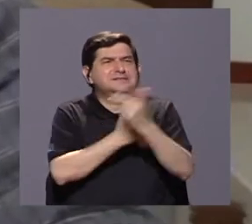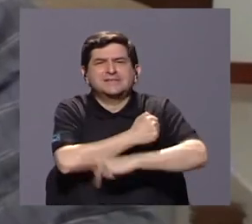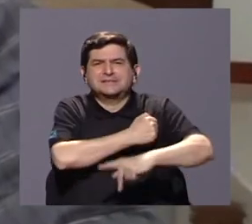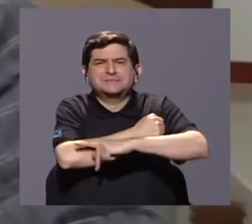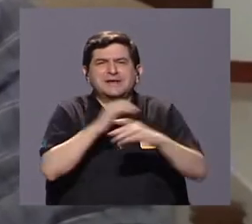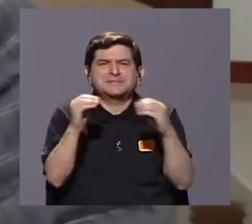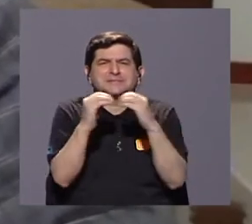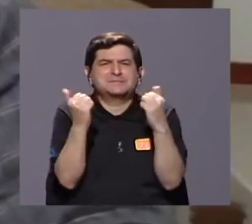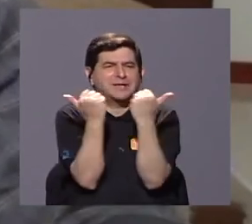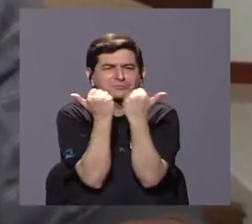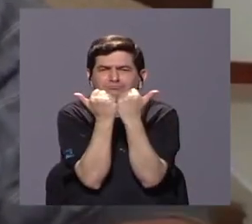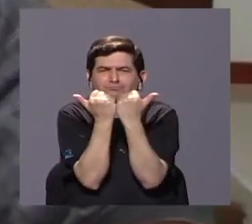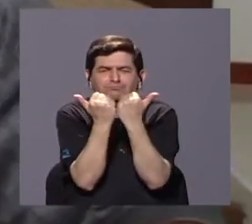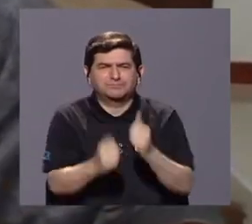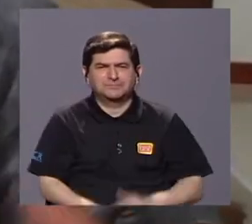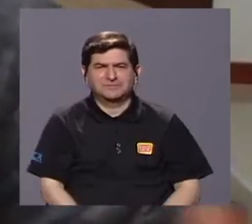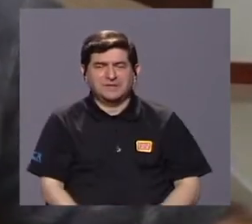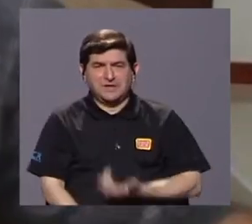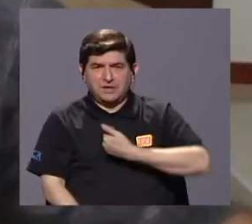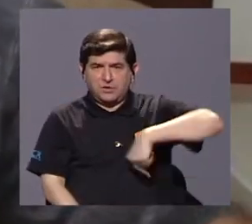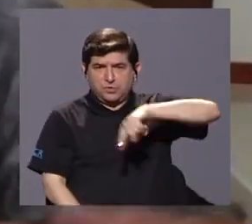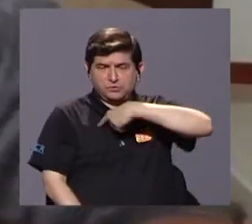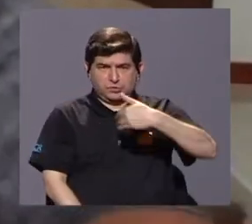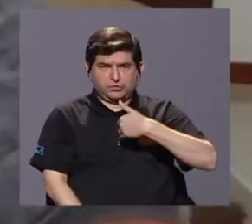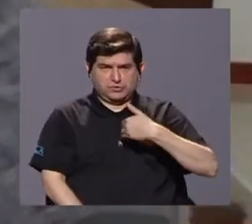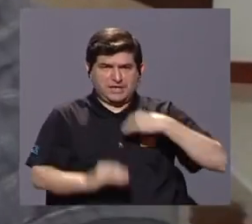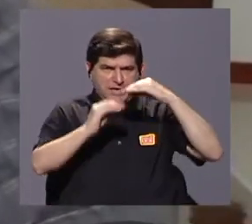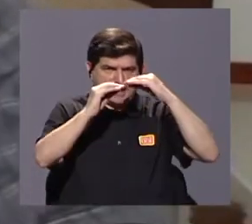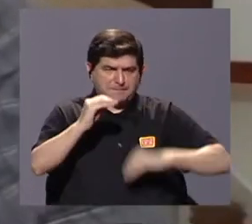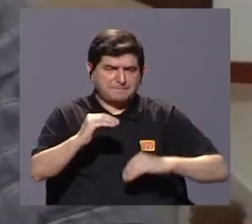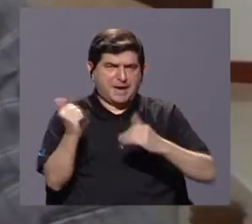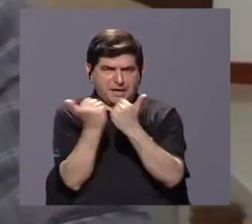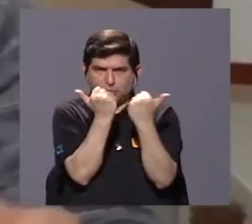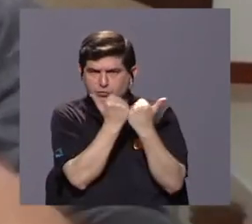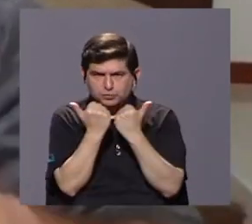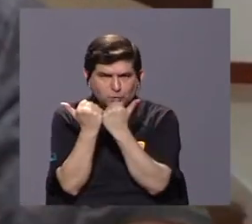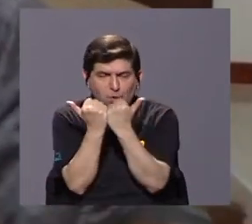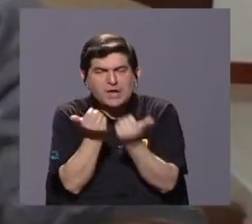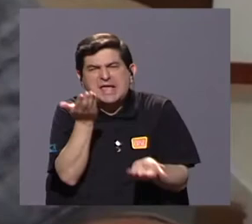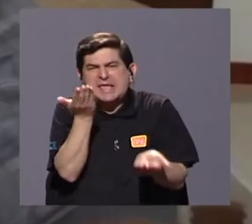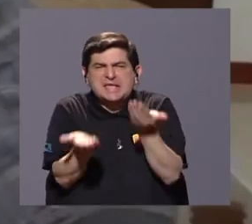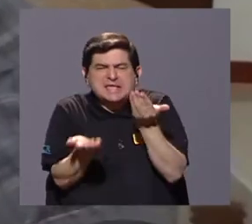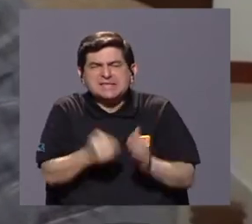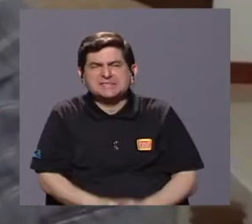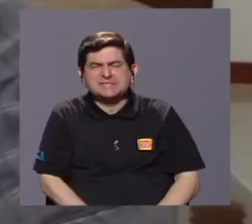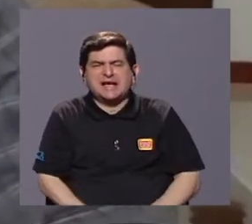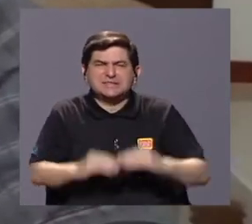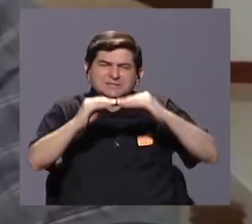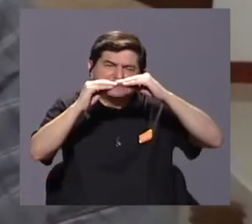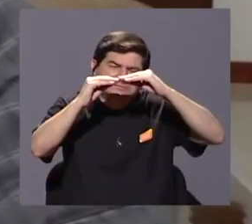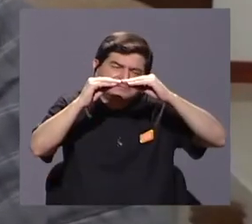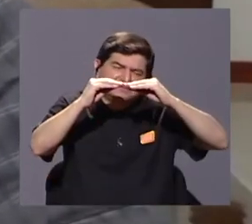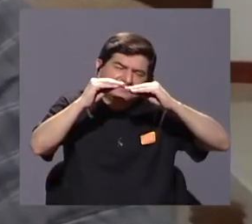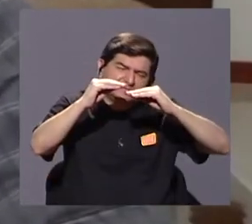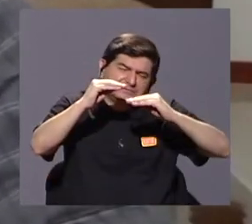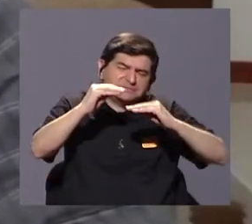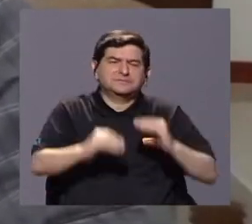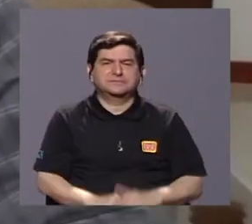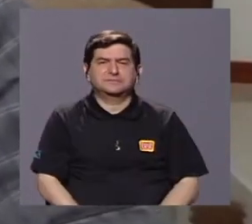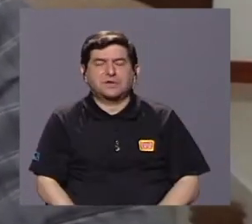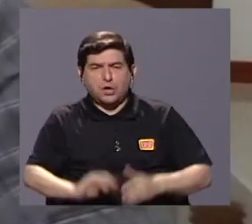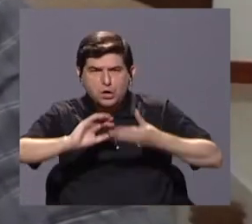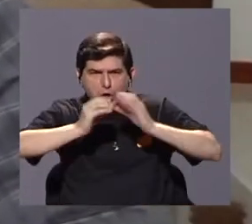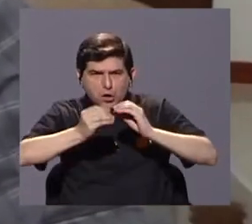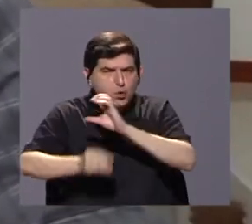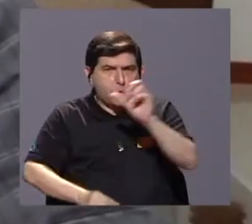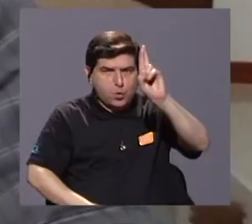más densamente poblados. En los que tenemos un poco menos de densidad poblacional, es probable que haya una dilución. La estimación